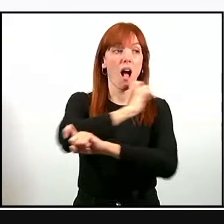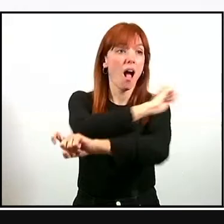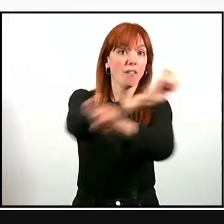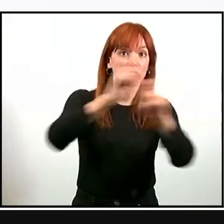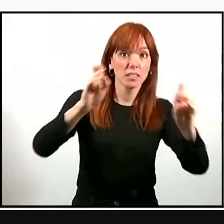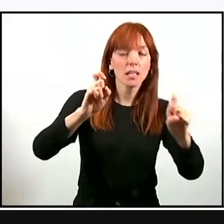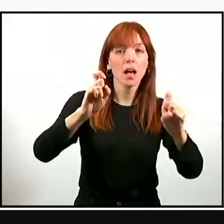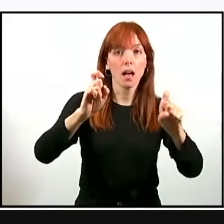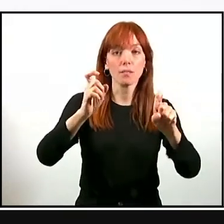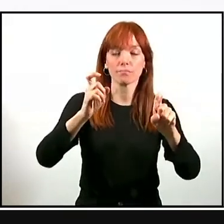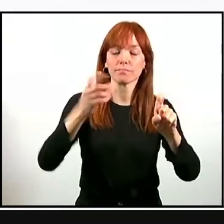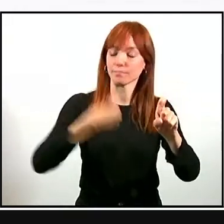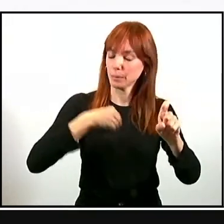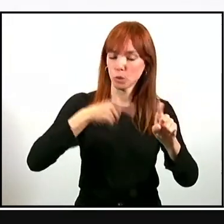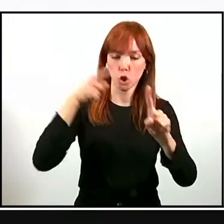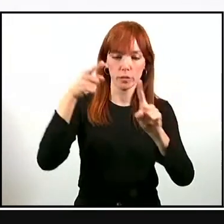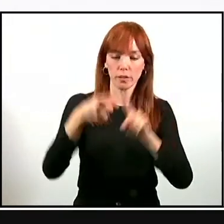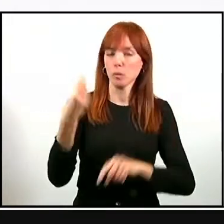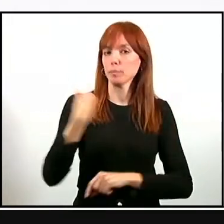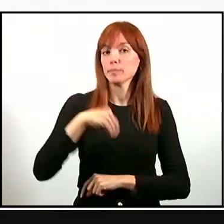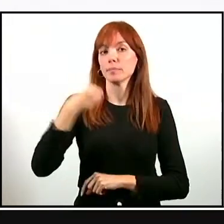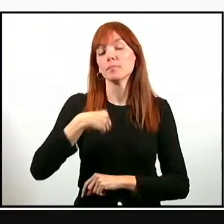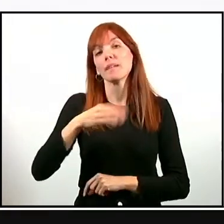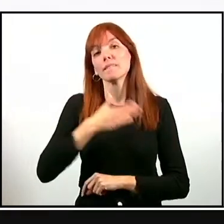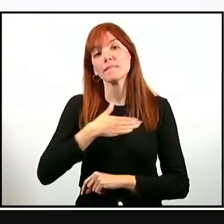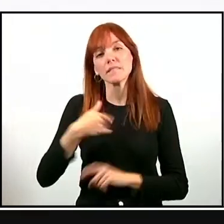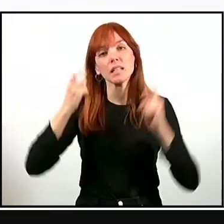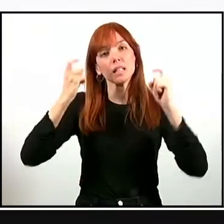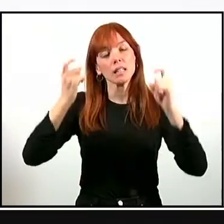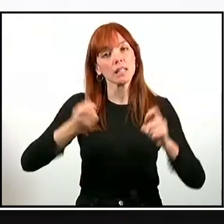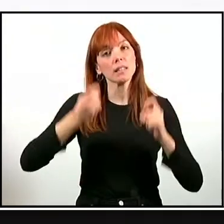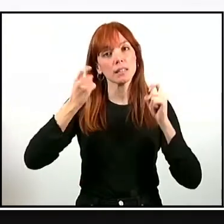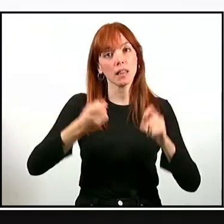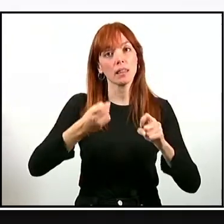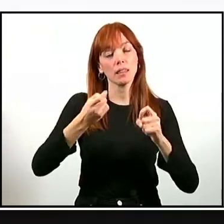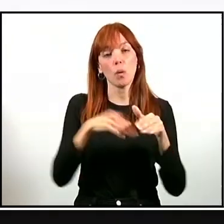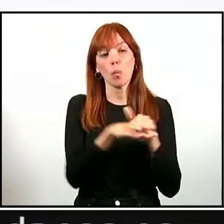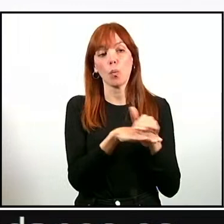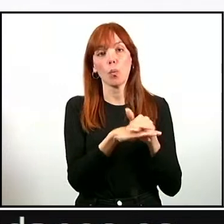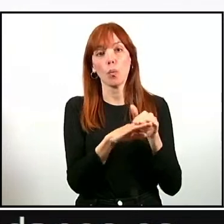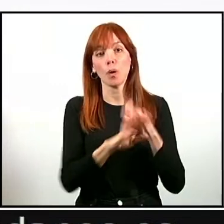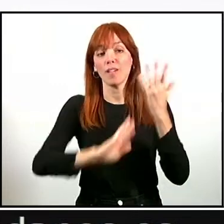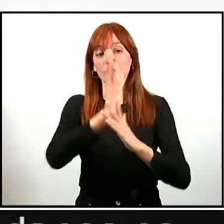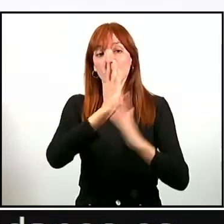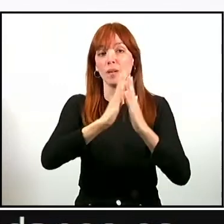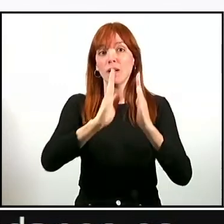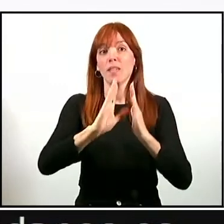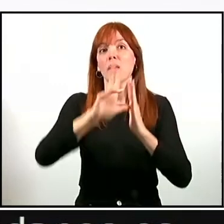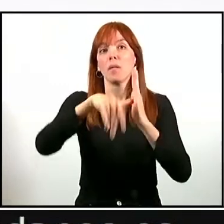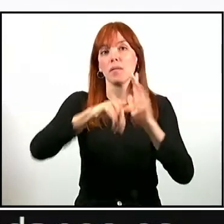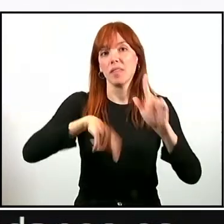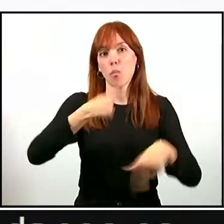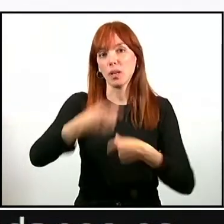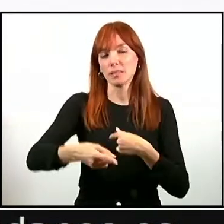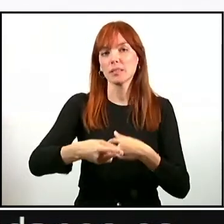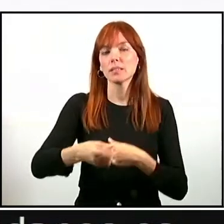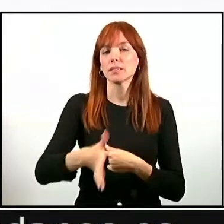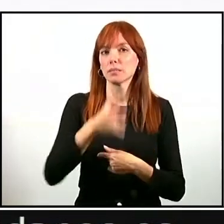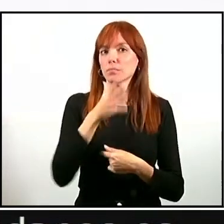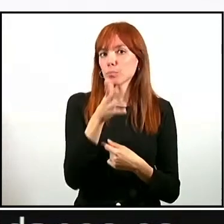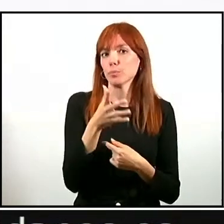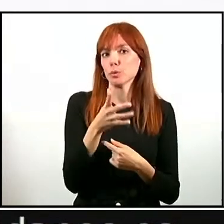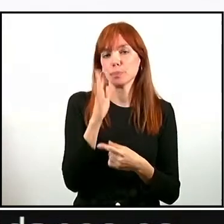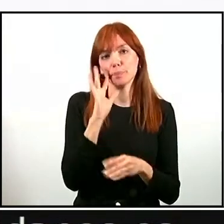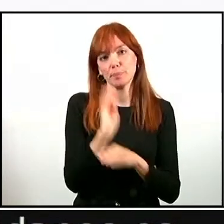ciudadanas, precisamente para que se intenten aplazar esa quema de rastrojos, es porque precisamente hay preocupación,